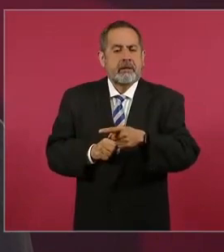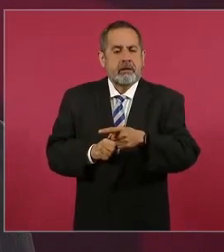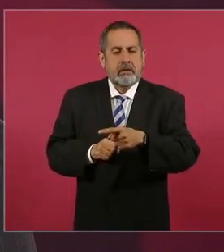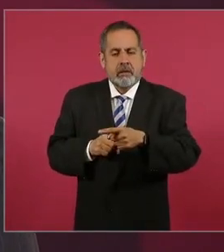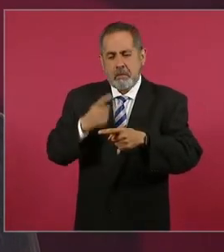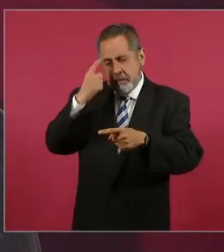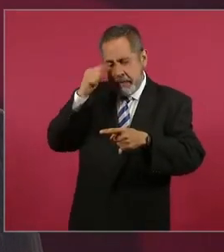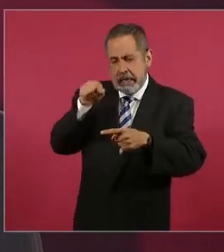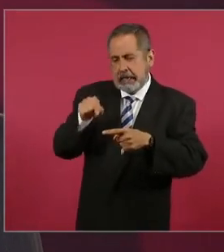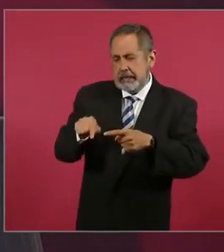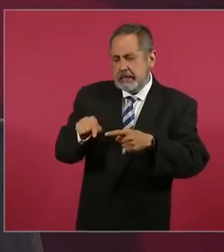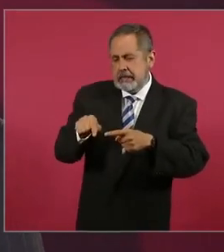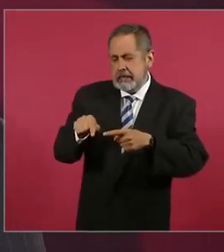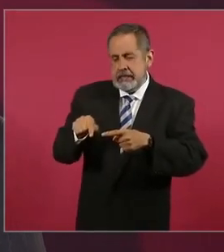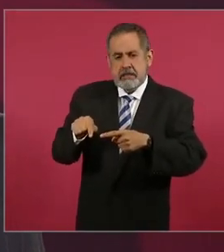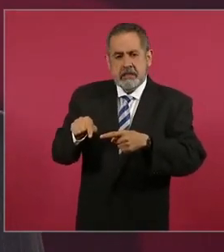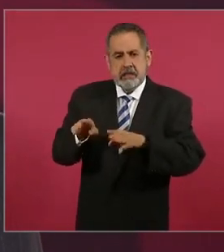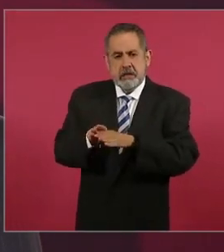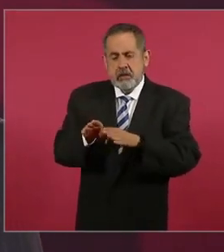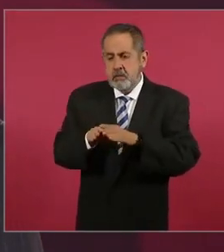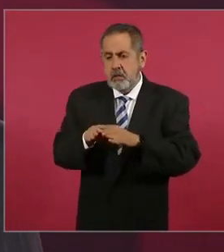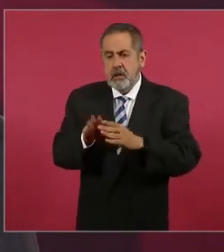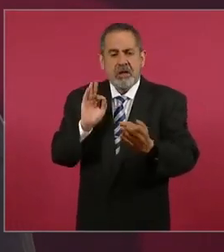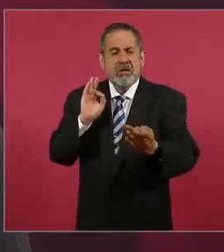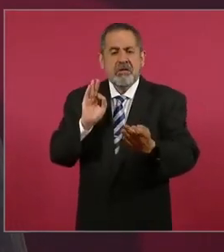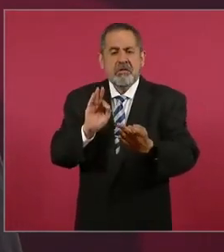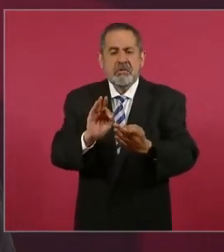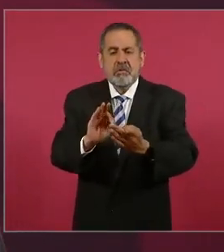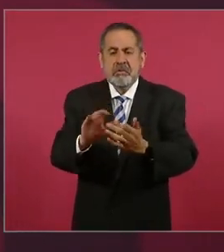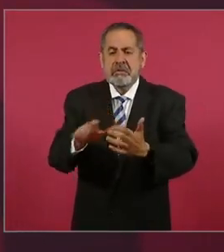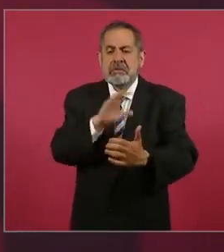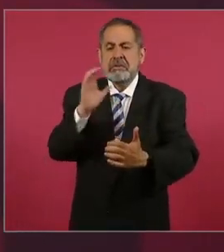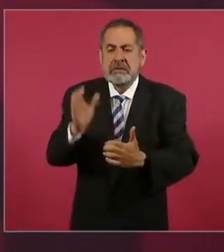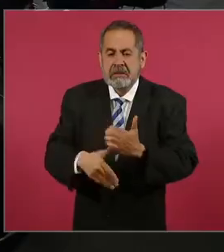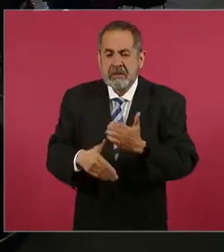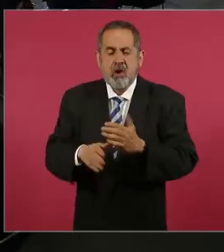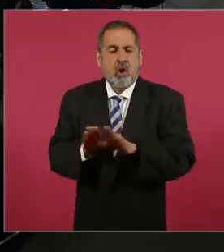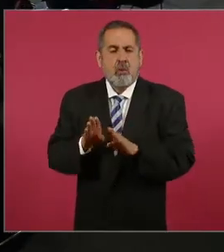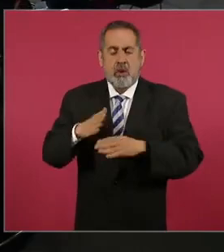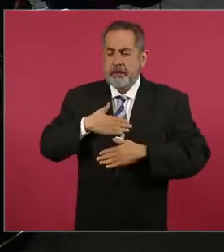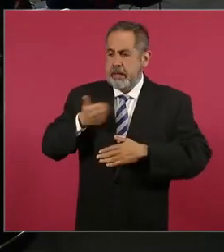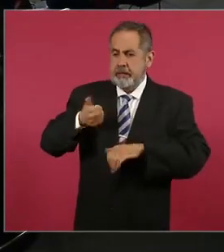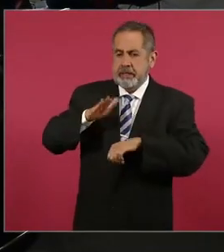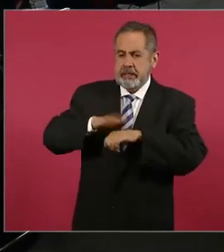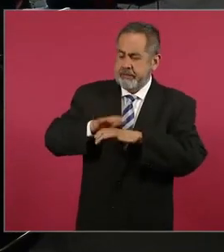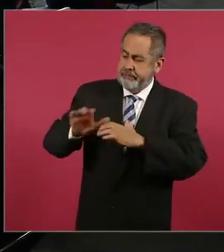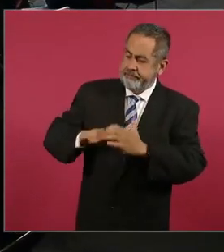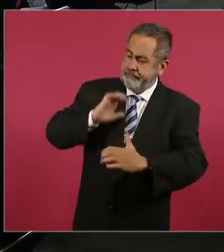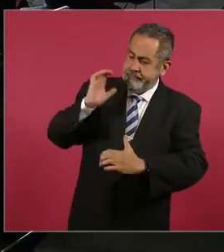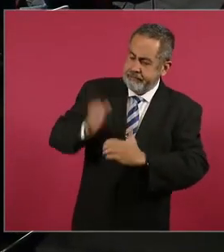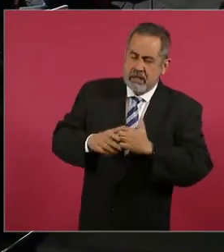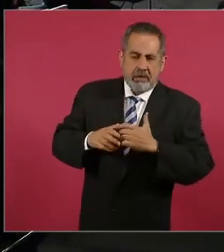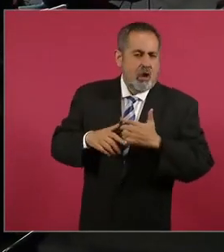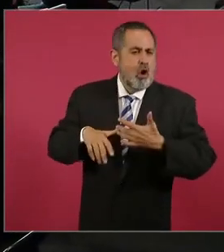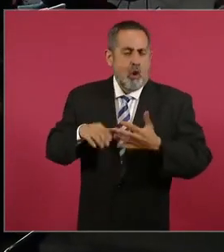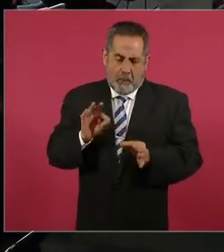proyección para el cierre de la administración.